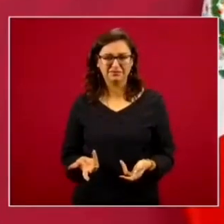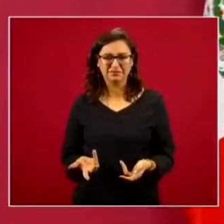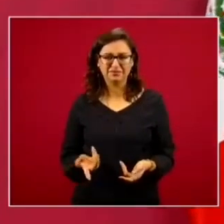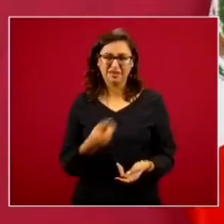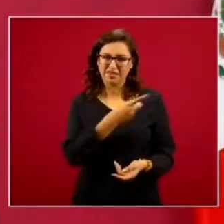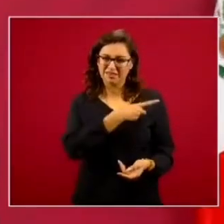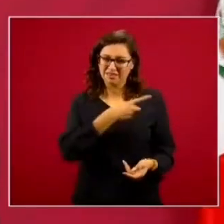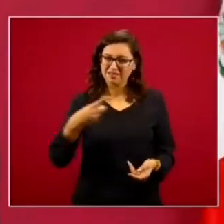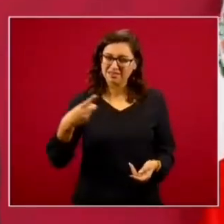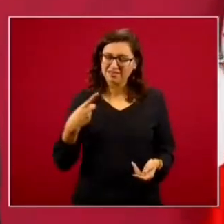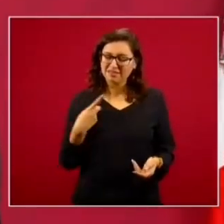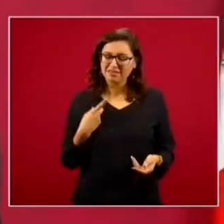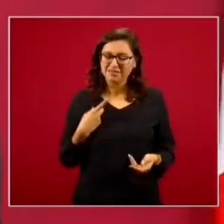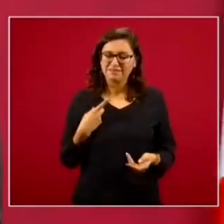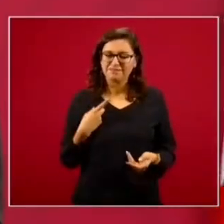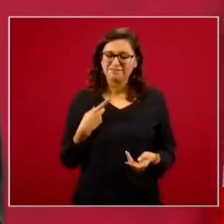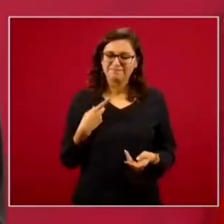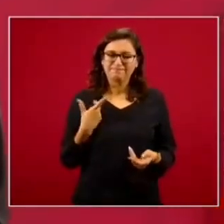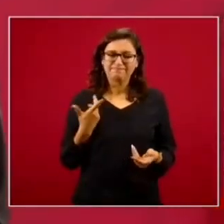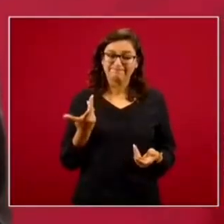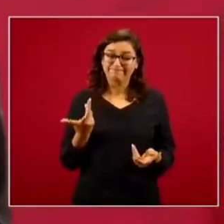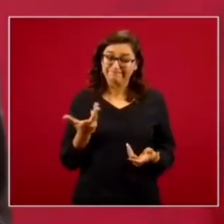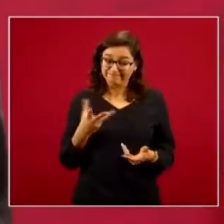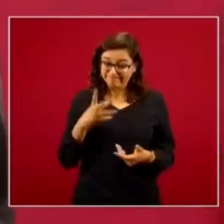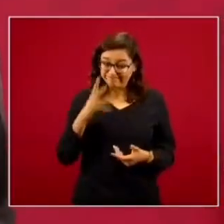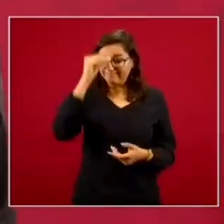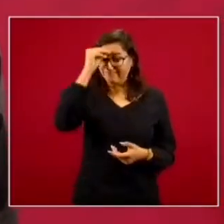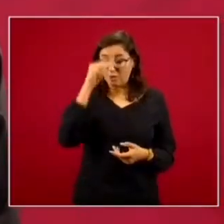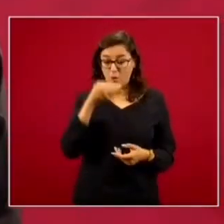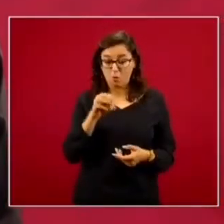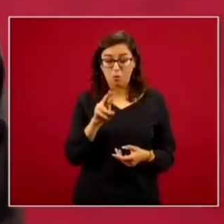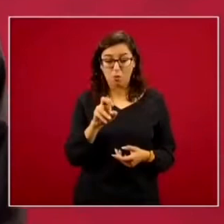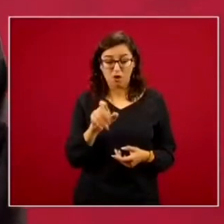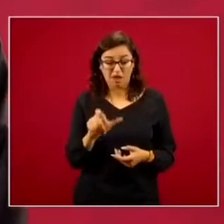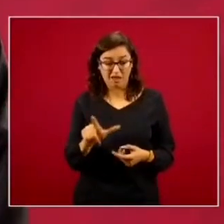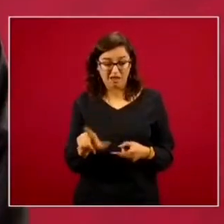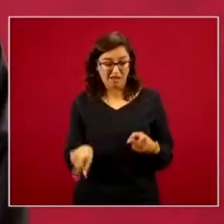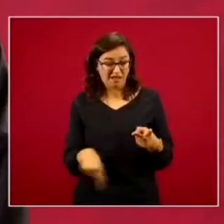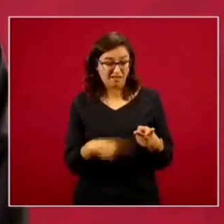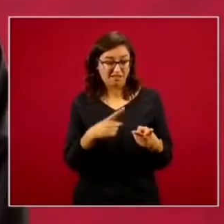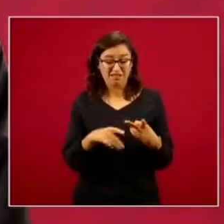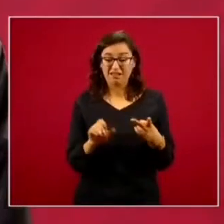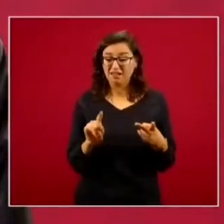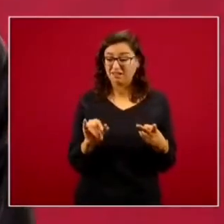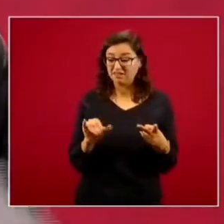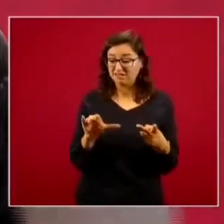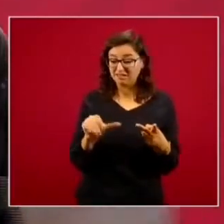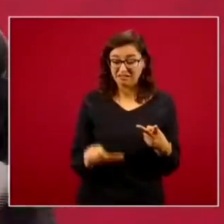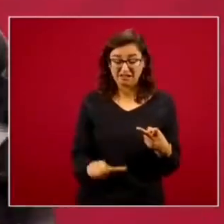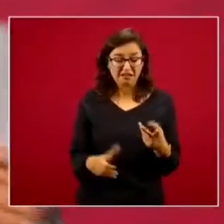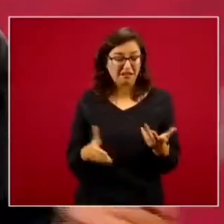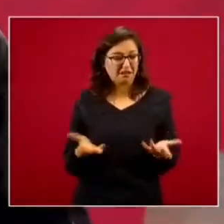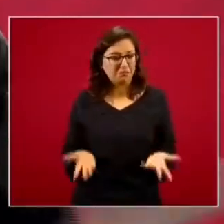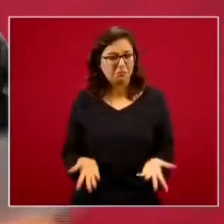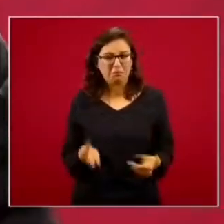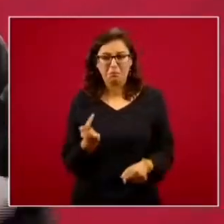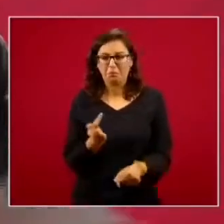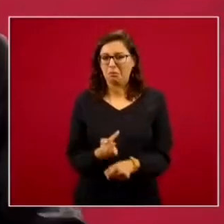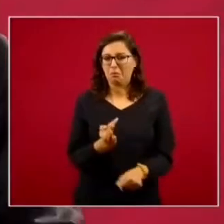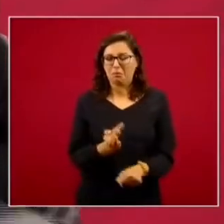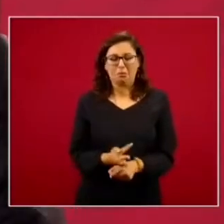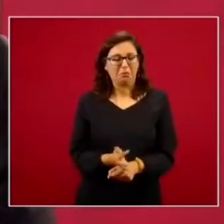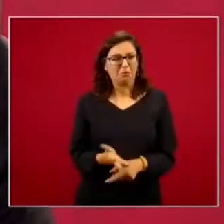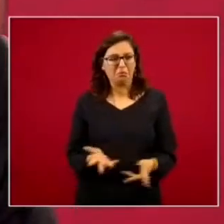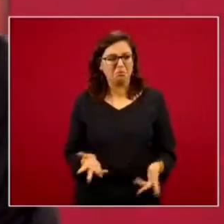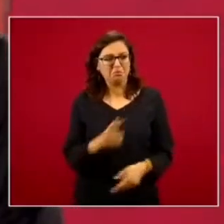Hay que tener moral, hay que tener ética, y parece que estamos viviendo en tiempos